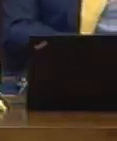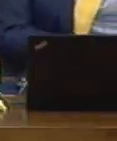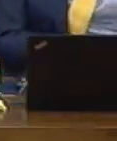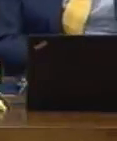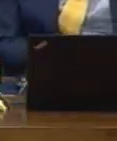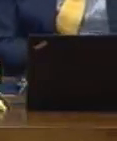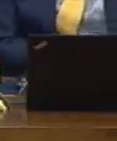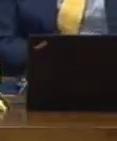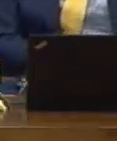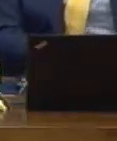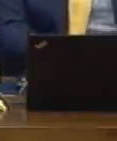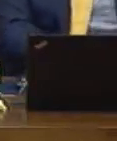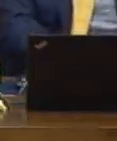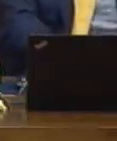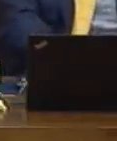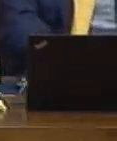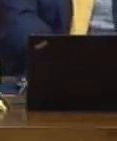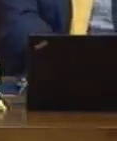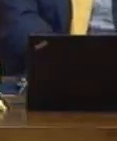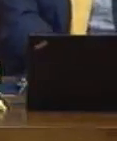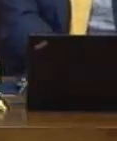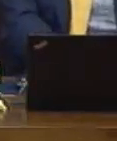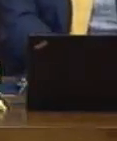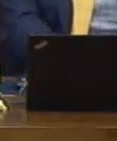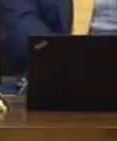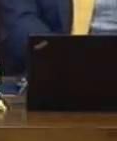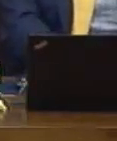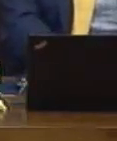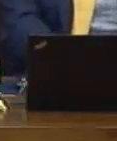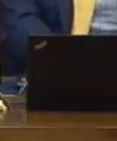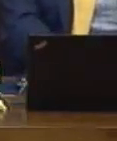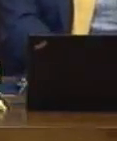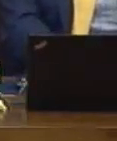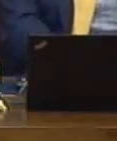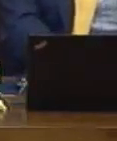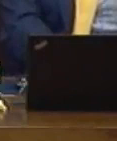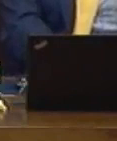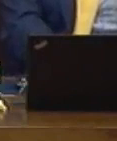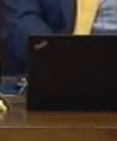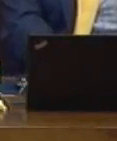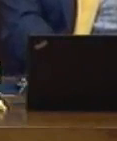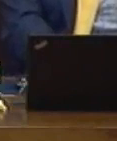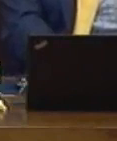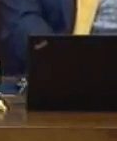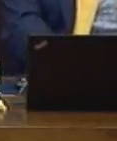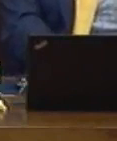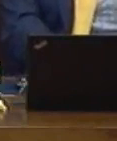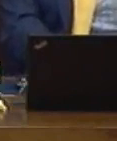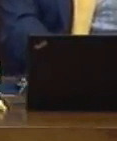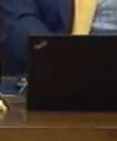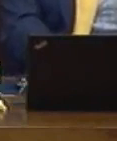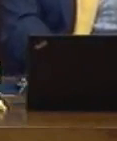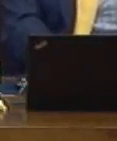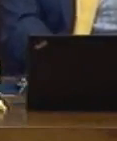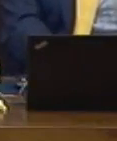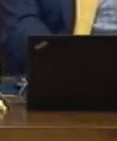usted ha solicitado con la adhesión de quien ha levantado la mano. Parece que el